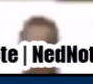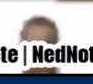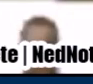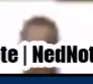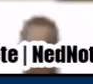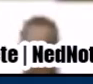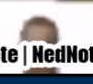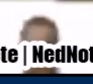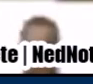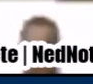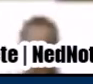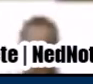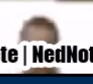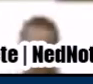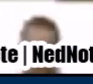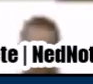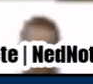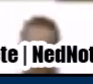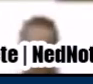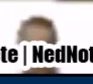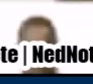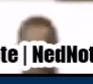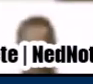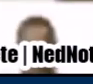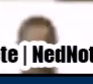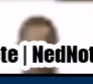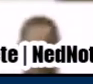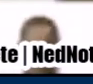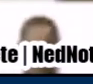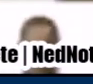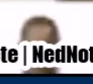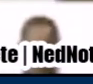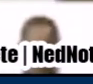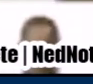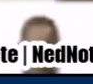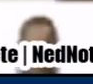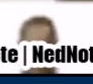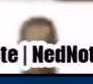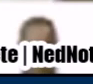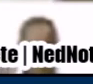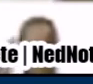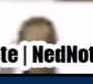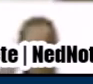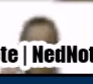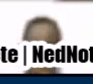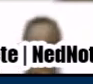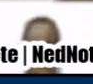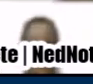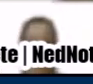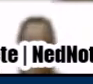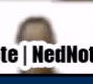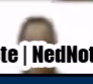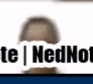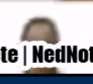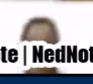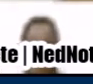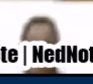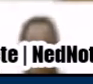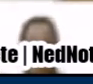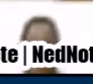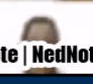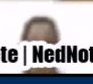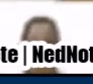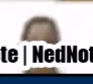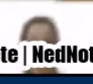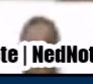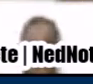somos necesarios. Aquí es lo prudente es enfrentar esta emergencia, la pandemia, y buscar los mecanismos para vencer y lograr